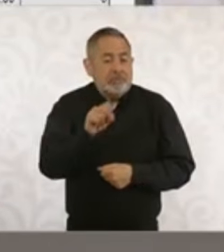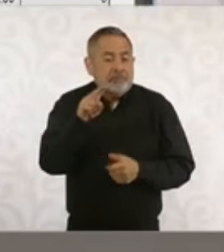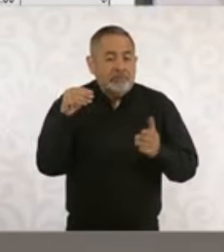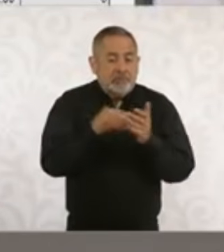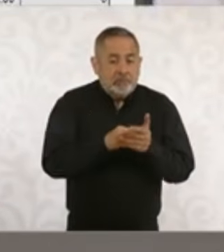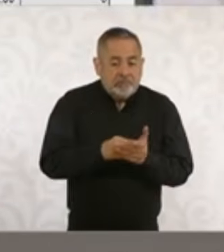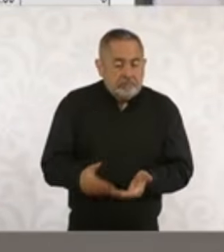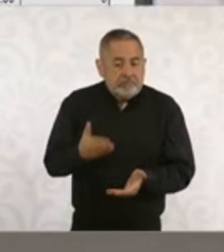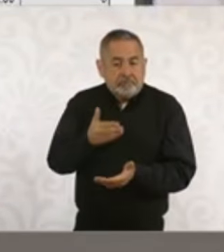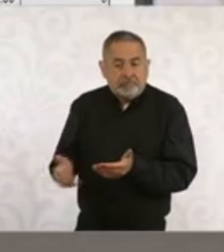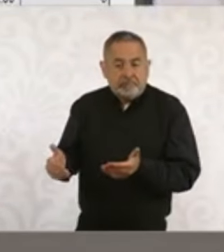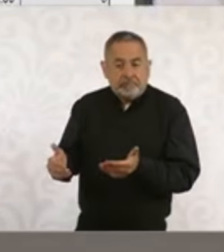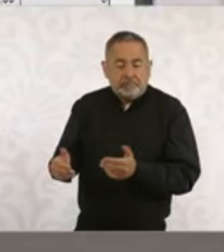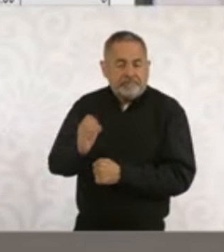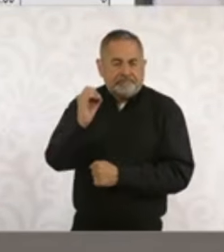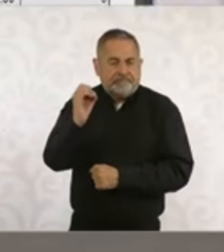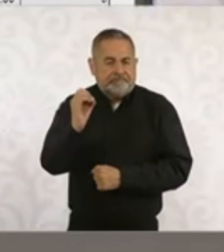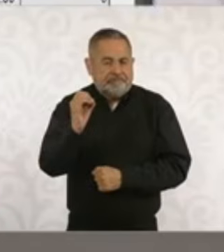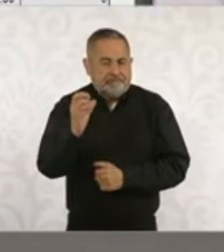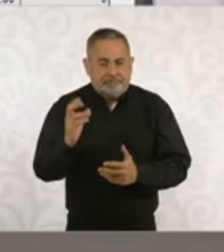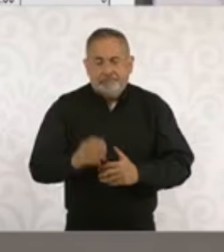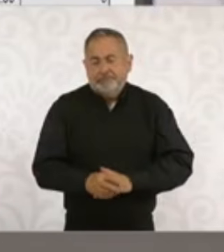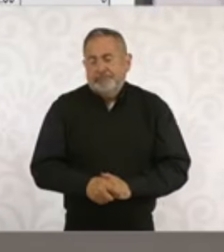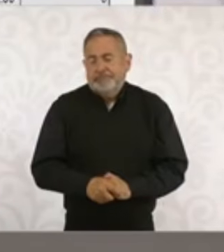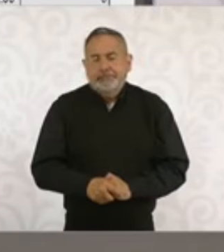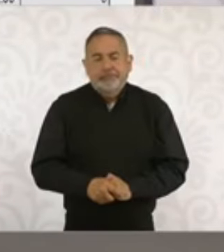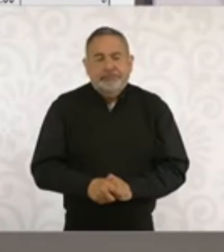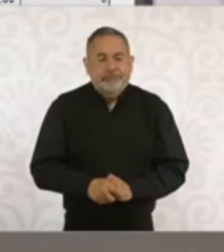262,000. Ahora 0.